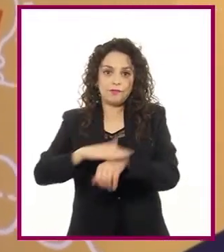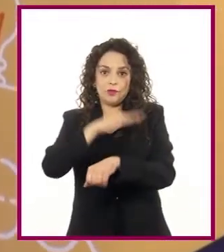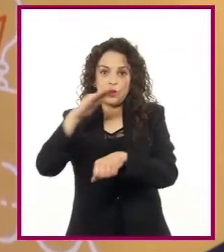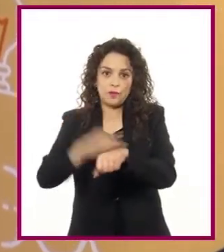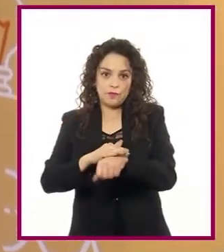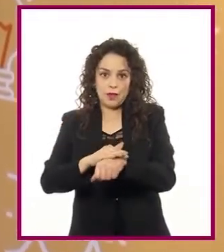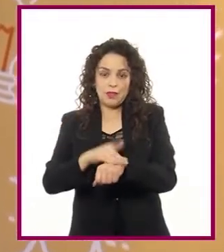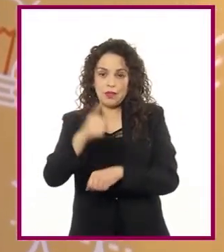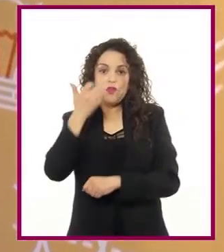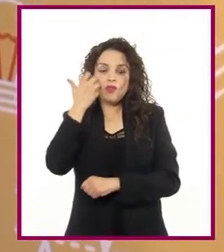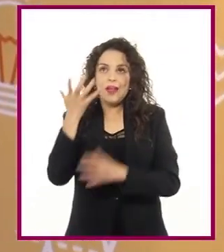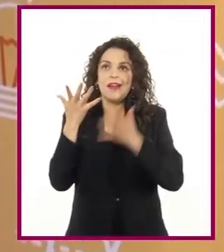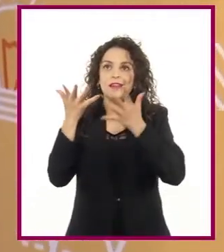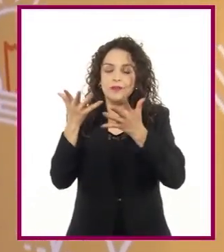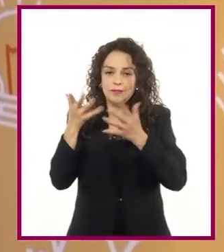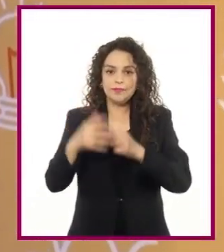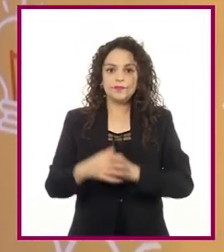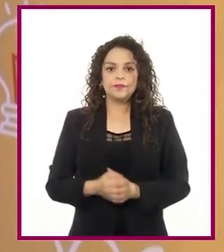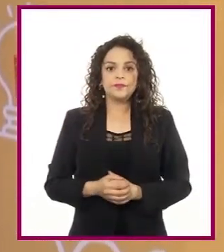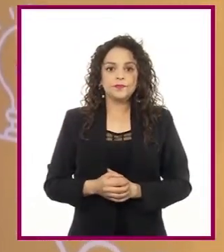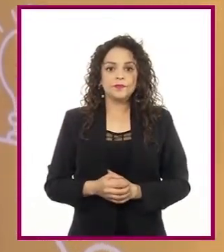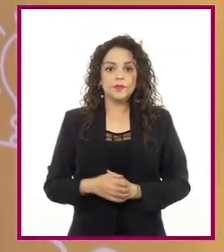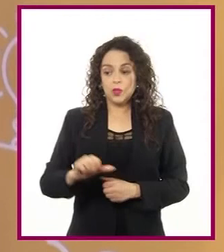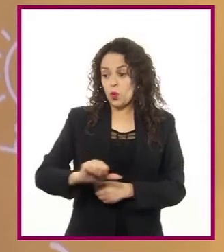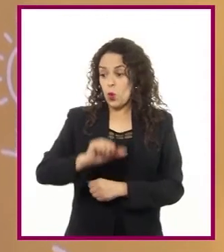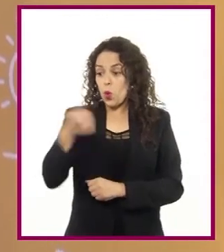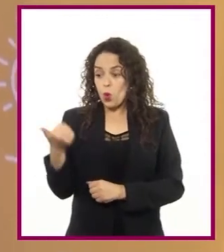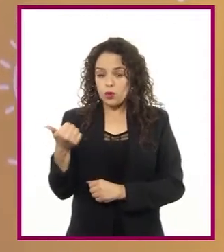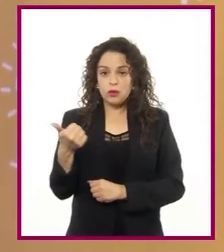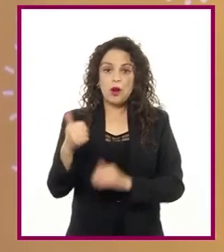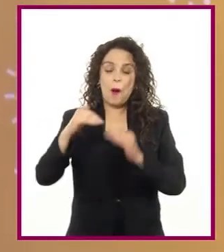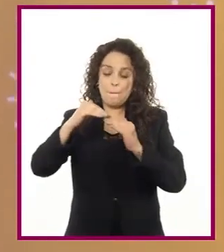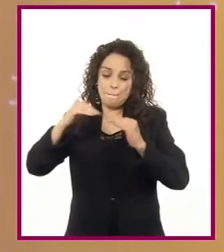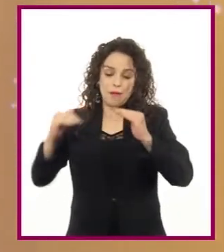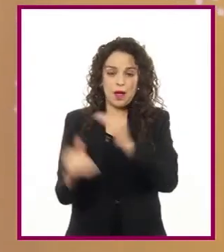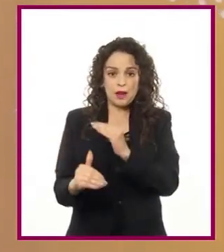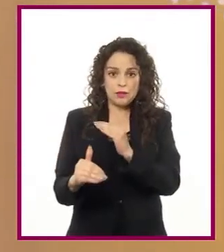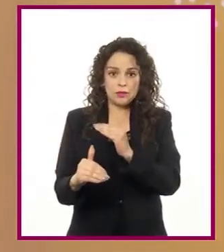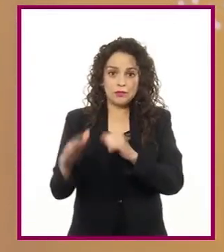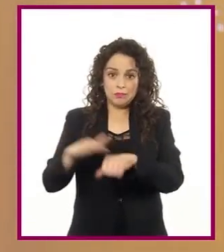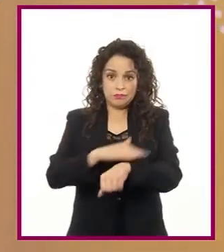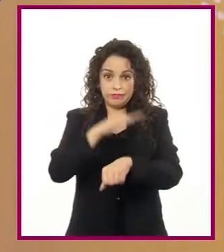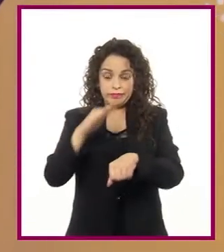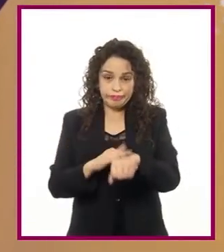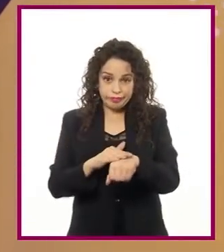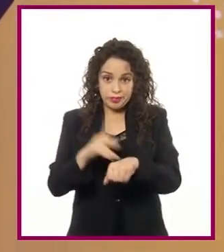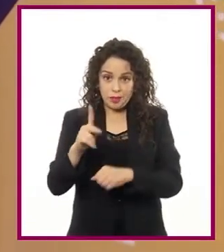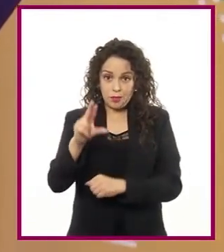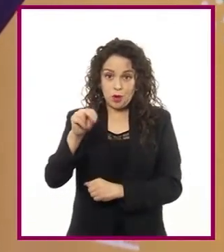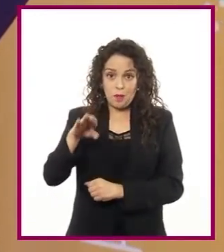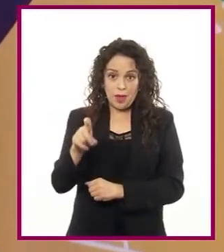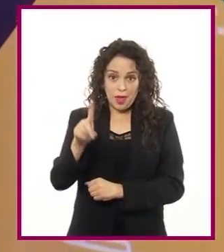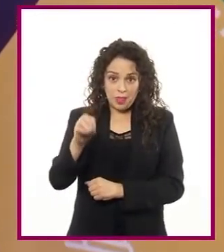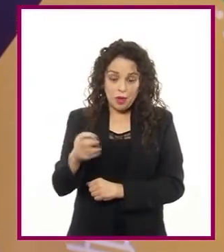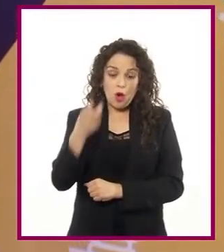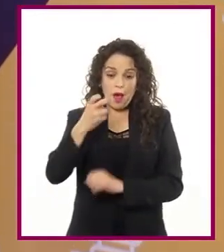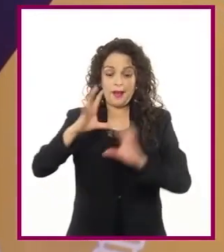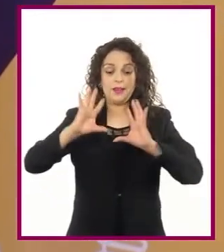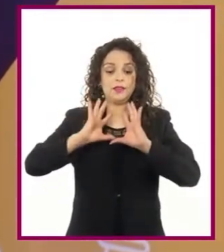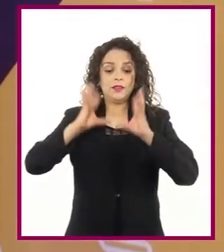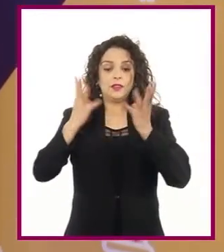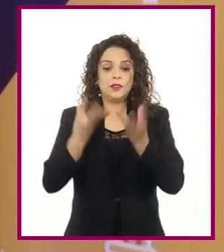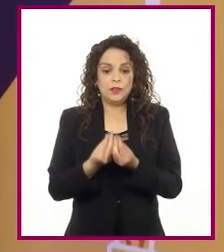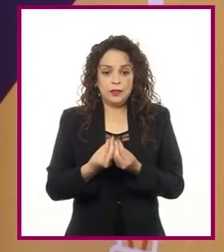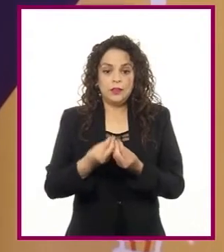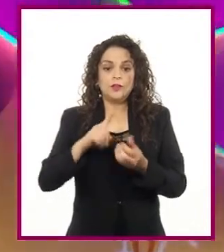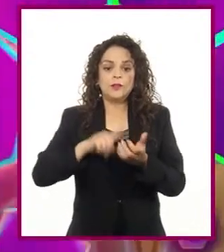obtener. Y como en el otro es un promedio inferior, entonces el promedio acumulado es menor